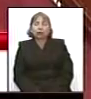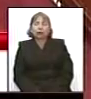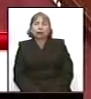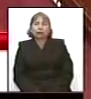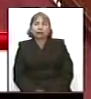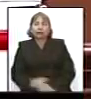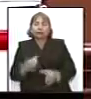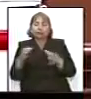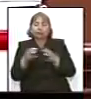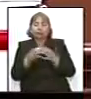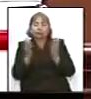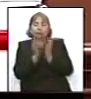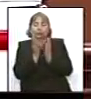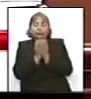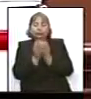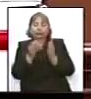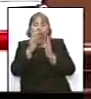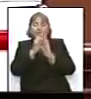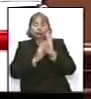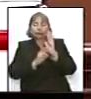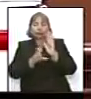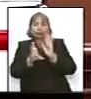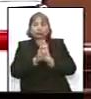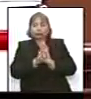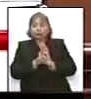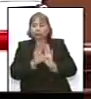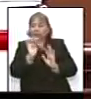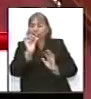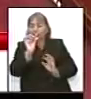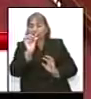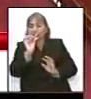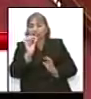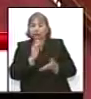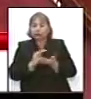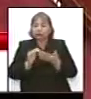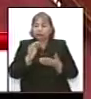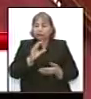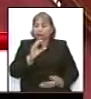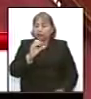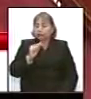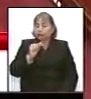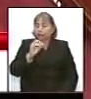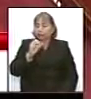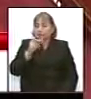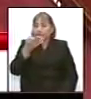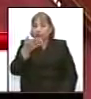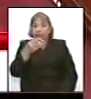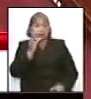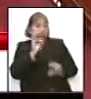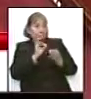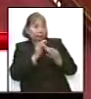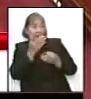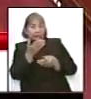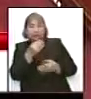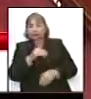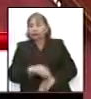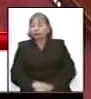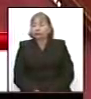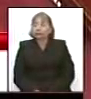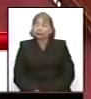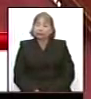De la Comisión de Educación, proyecto de ley. Un momento, relator. Congresista Alcorta, ¿desea hacer alguna precisión? Tiene la palabra.